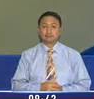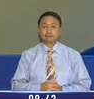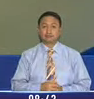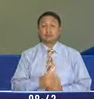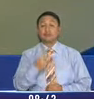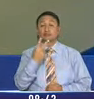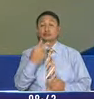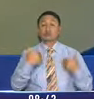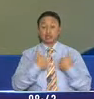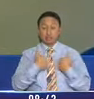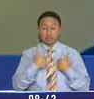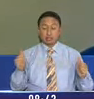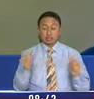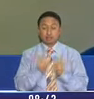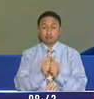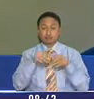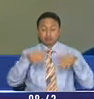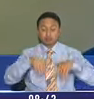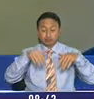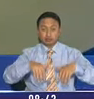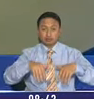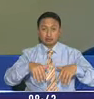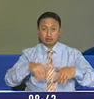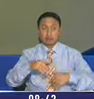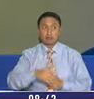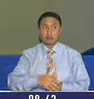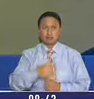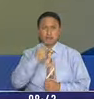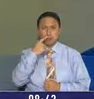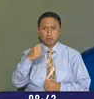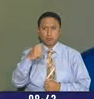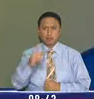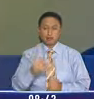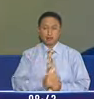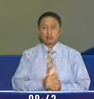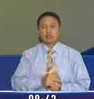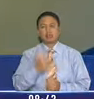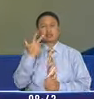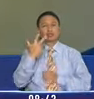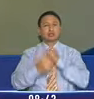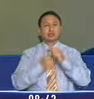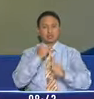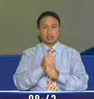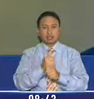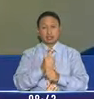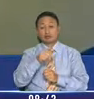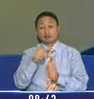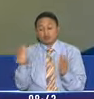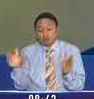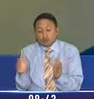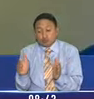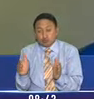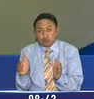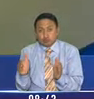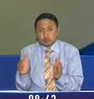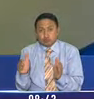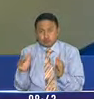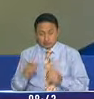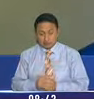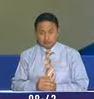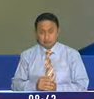víctimas dos animalitos de compañía, un can macho similar a pitbull de más o menos unos 3 años de edad y un cachorro